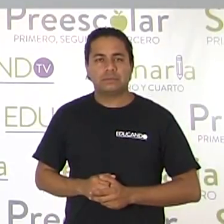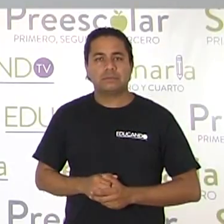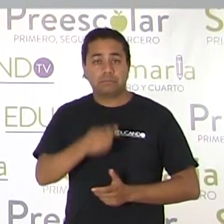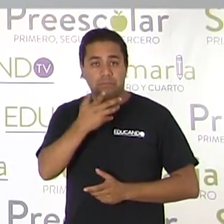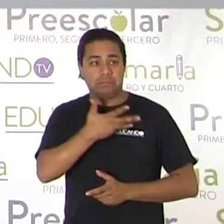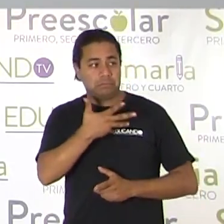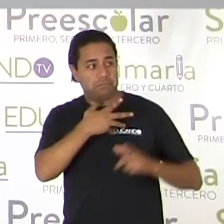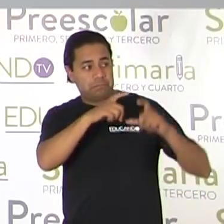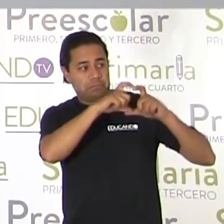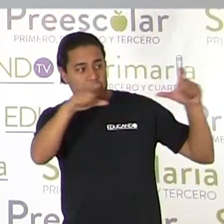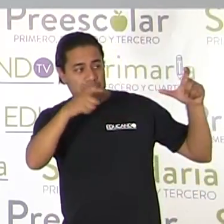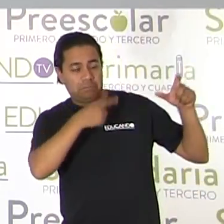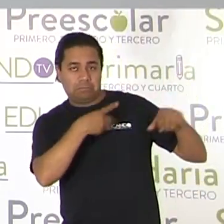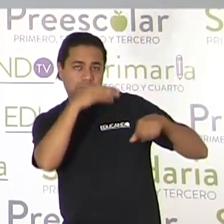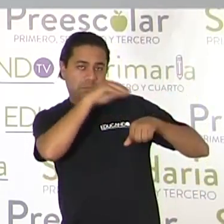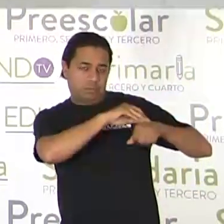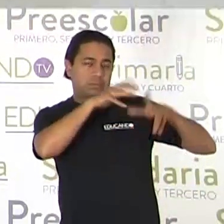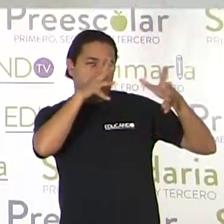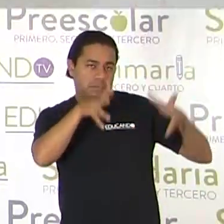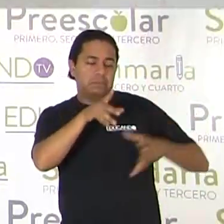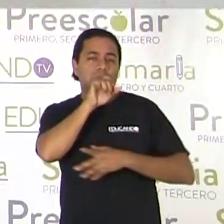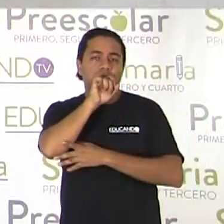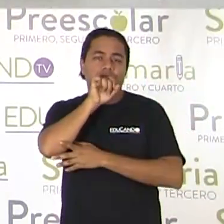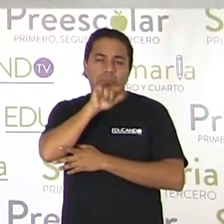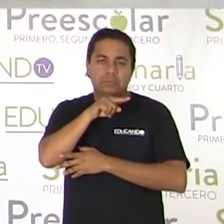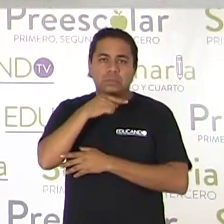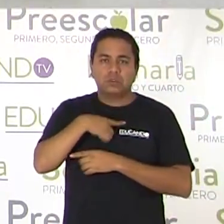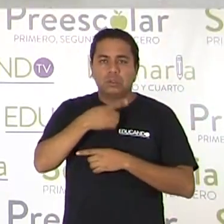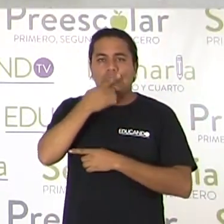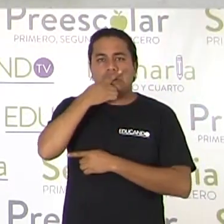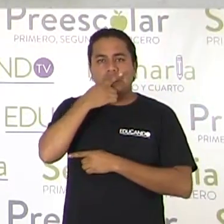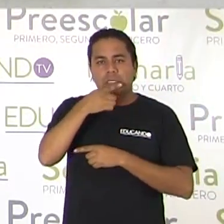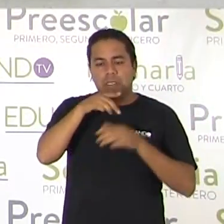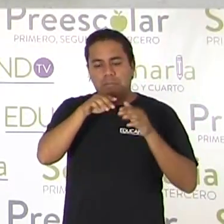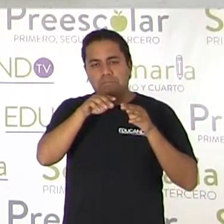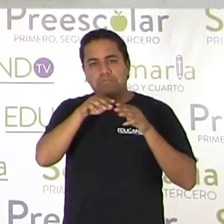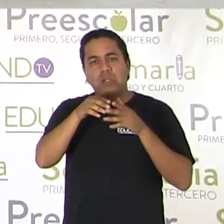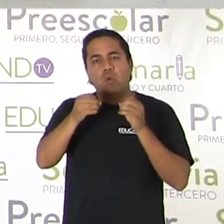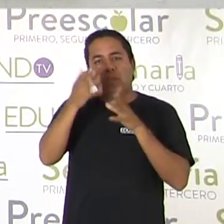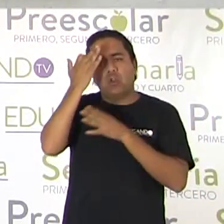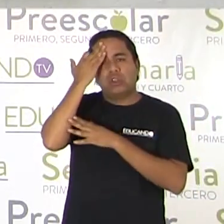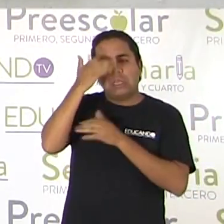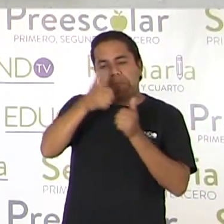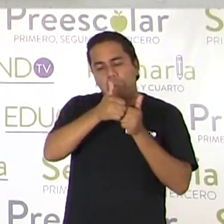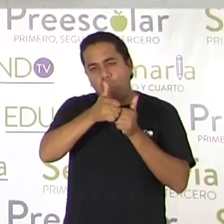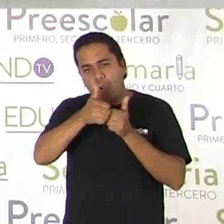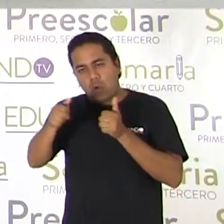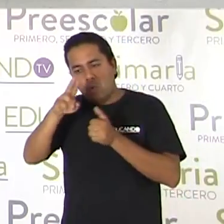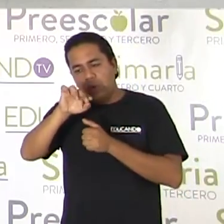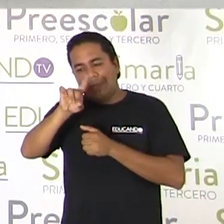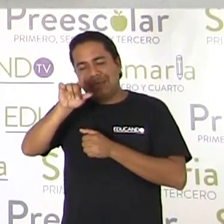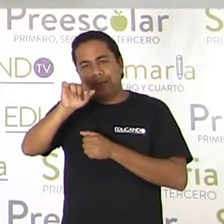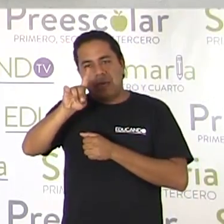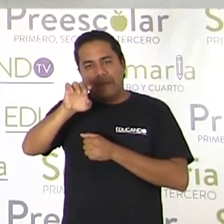está, ya lo puse de este lado. También estuvimos viendo unidades de tiempo para calcular el tiempo que nos